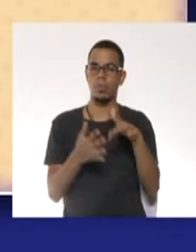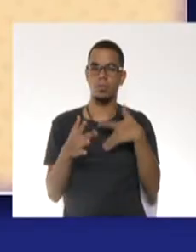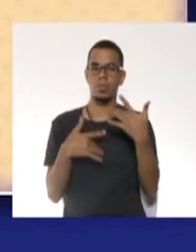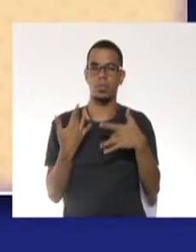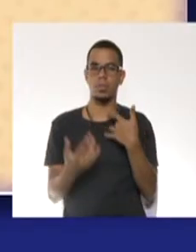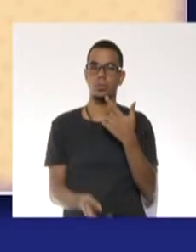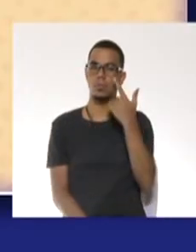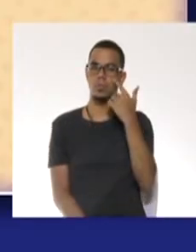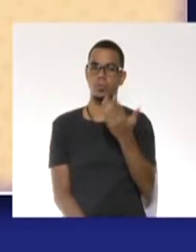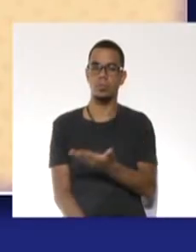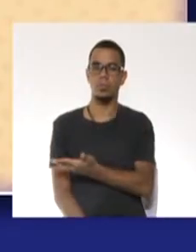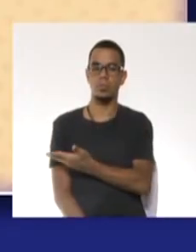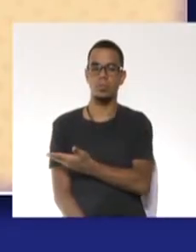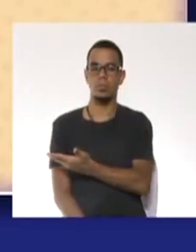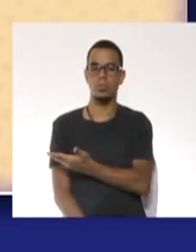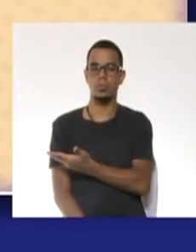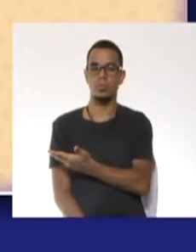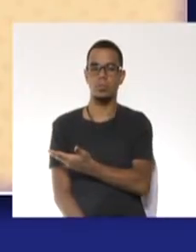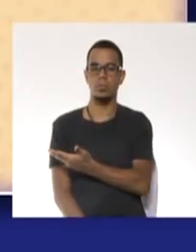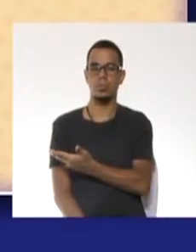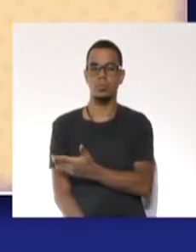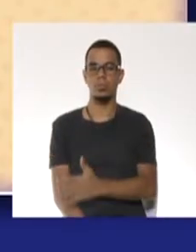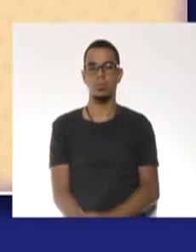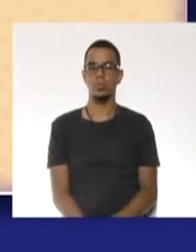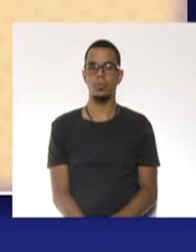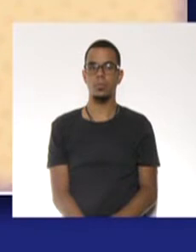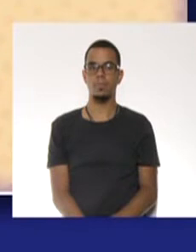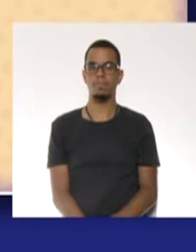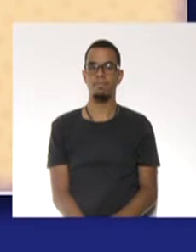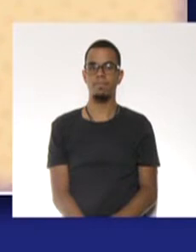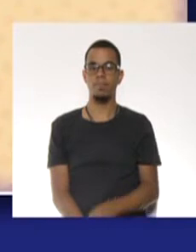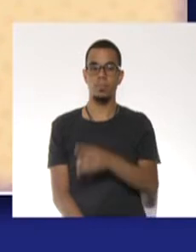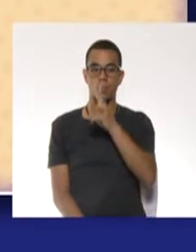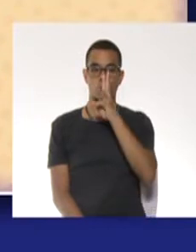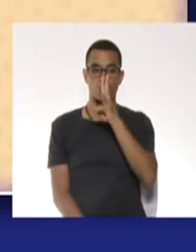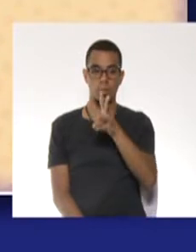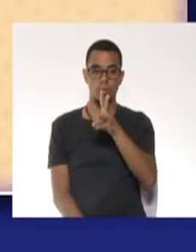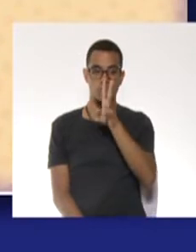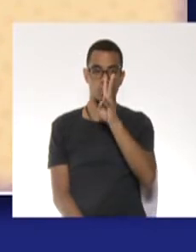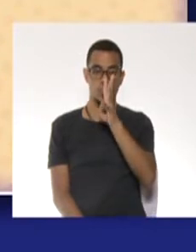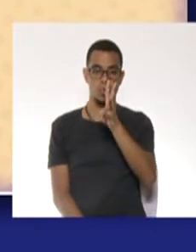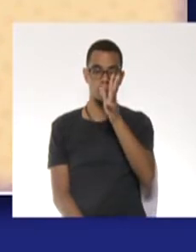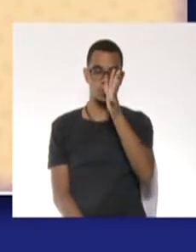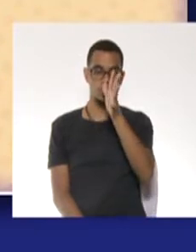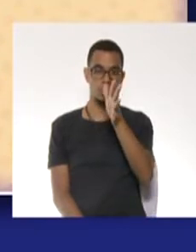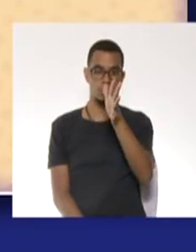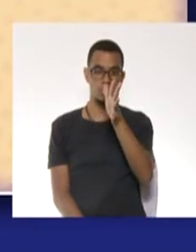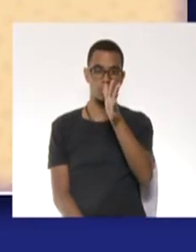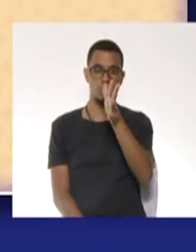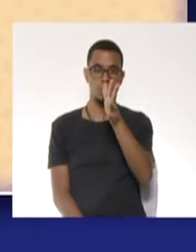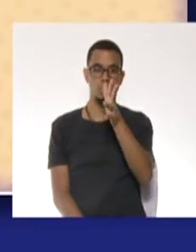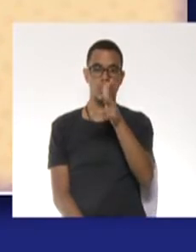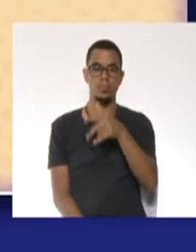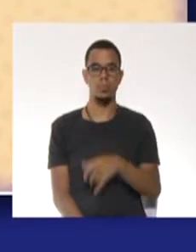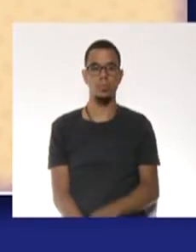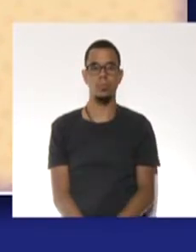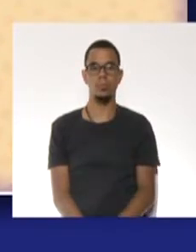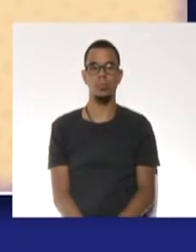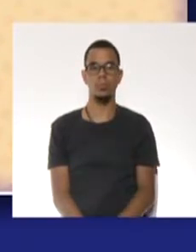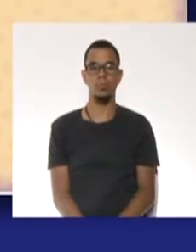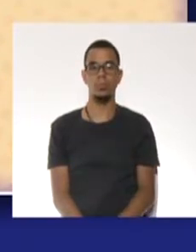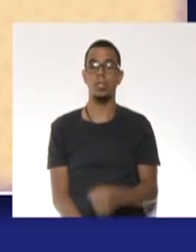actividades. Para el día de hoy tenemos entonces, para tercero, cuarto y quinto año, tenemos